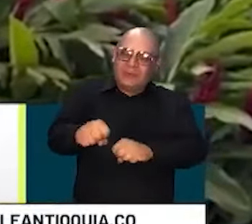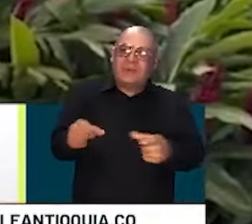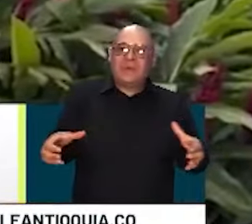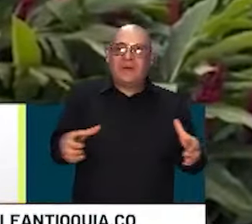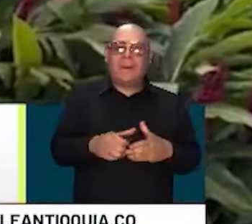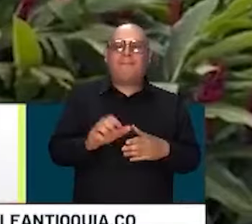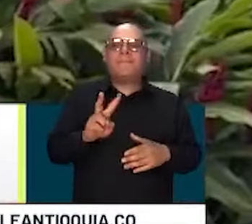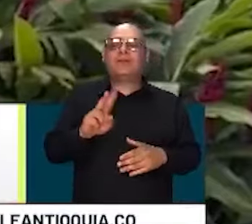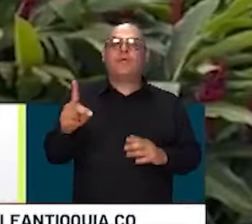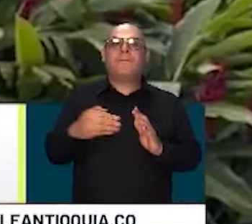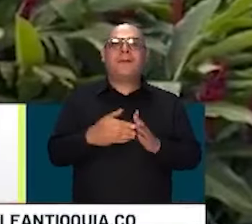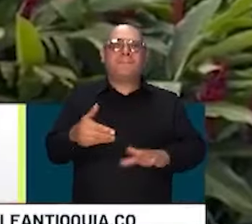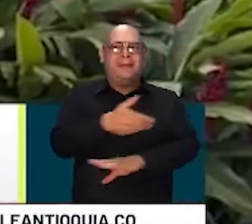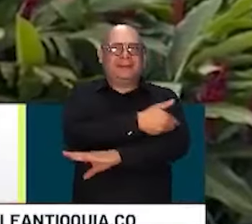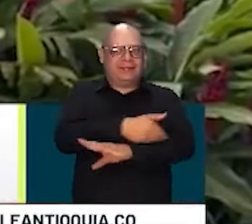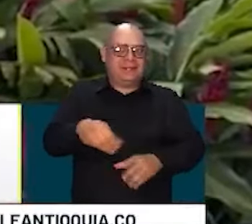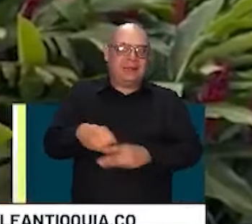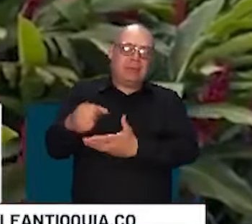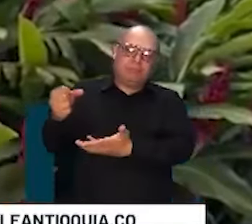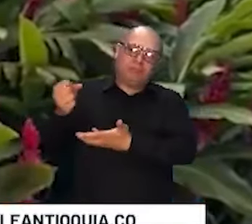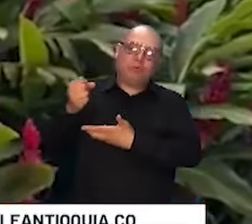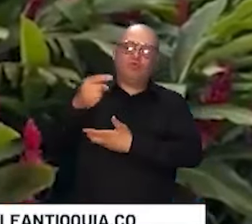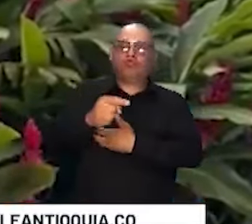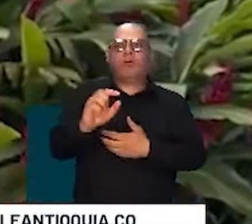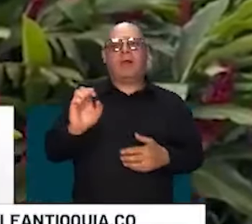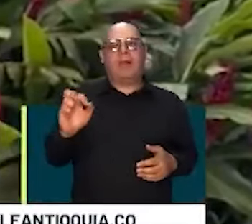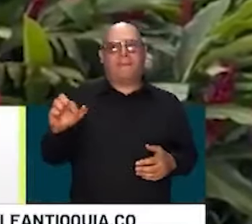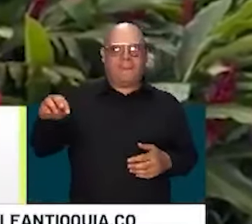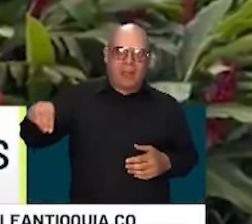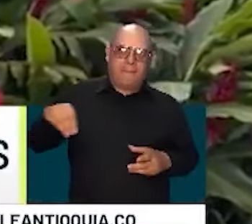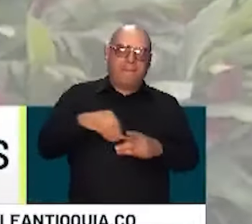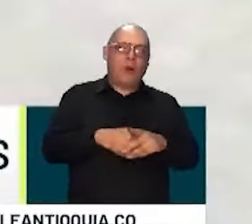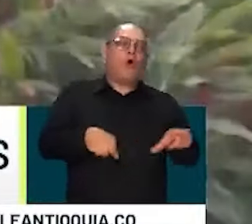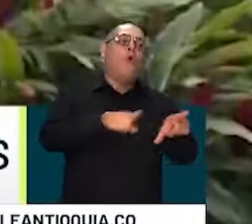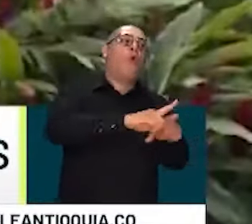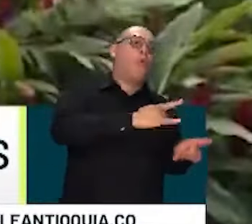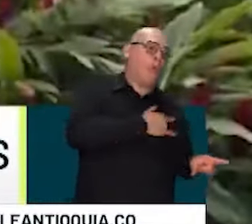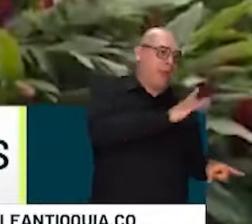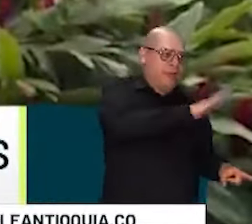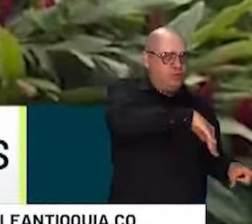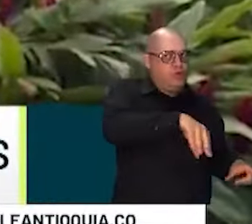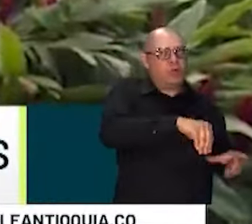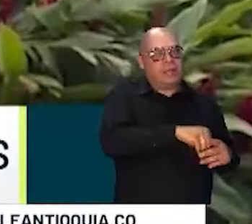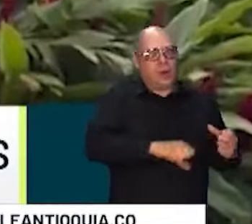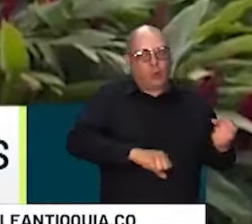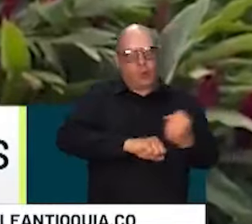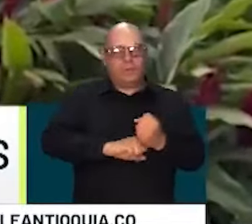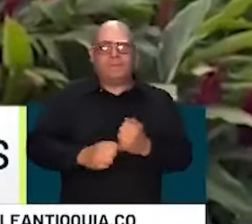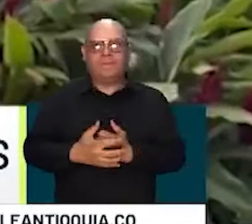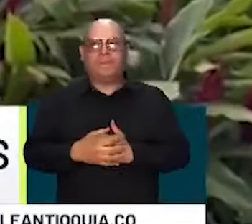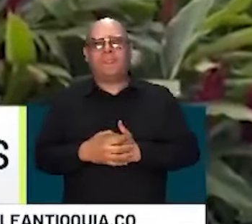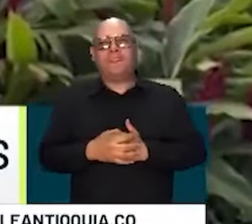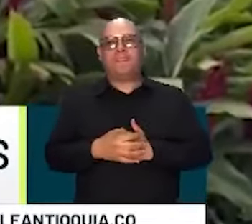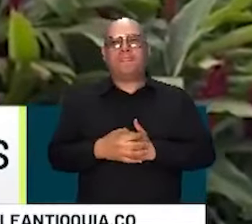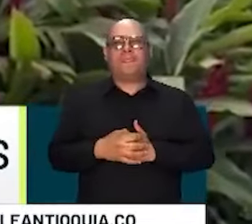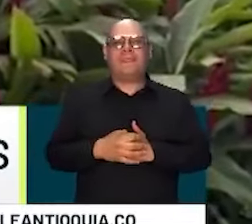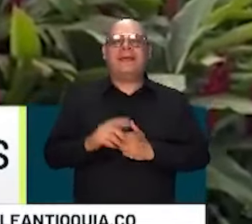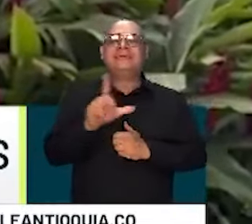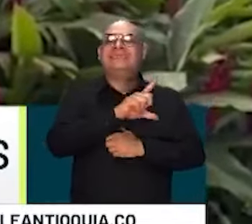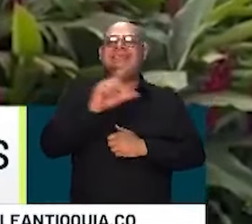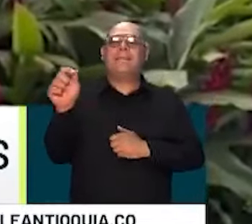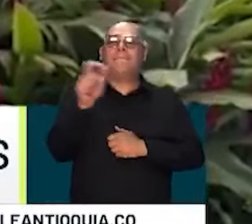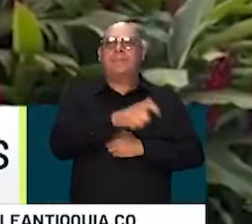de pesos con aportes de EPM, aportes igualmente de la Universidad de Antioquia. Reunió un poco más de 100 personas